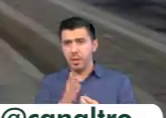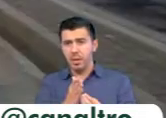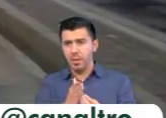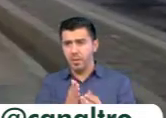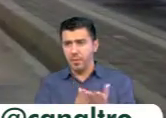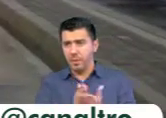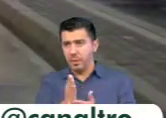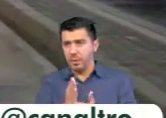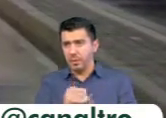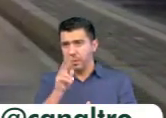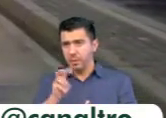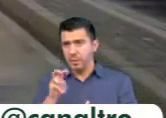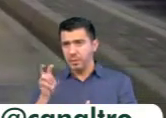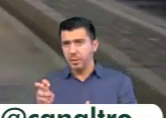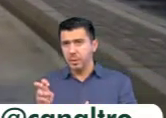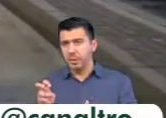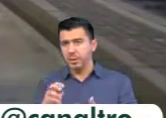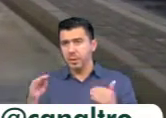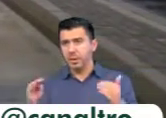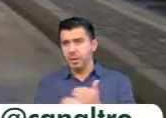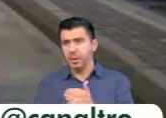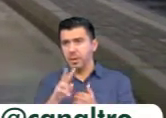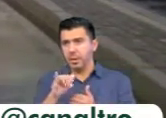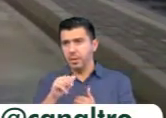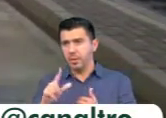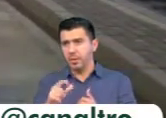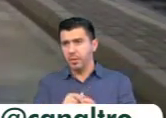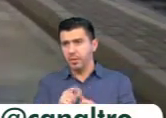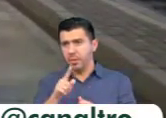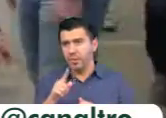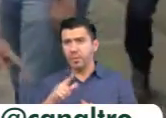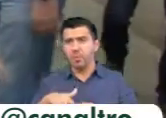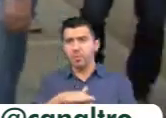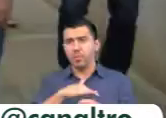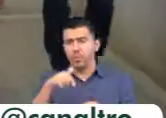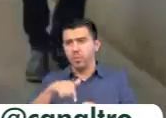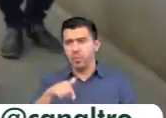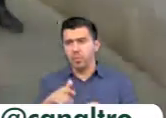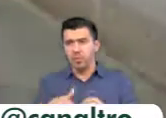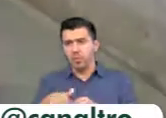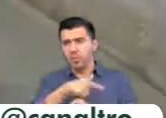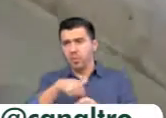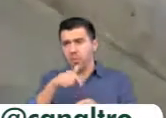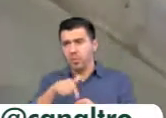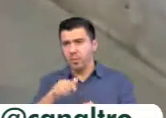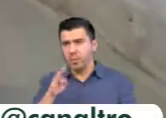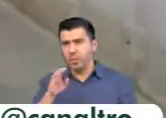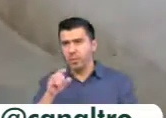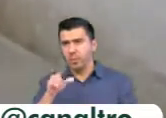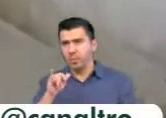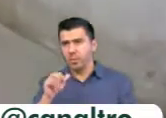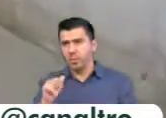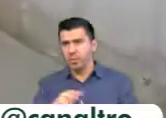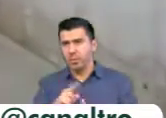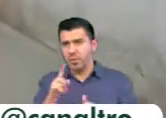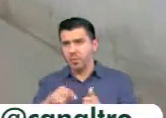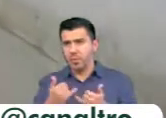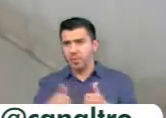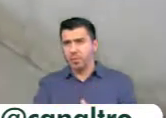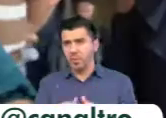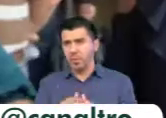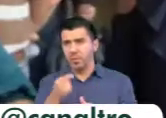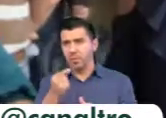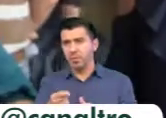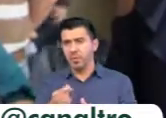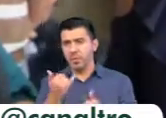gira a la 27 y el Eje Vial que viene de Bulevar Bolívar sin embargo el alcalde ratificó que esta obra estará terminada a finales de febrero del próximo